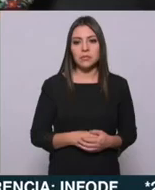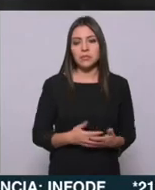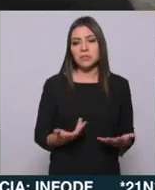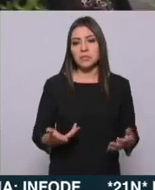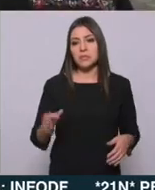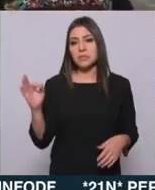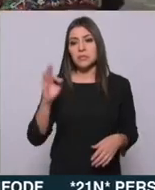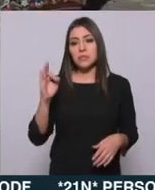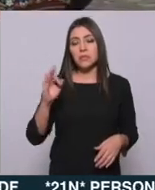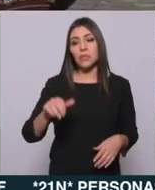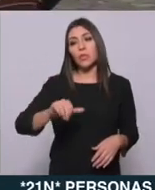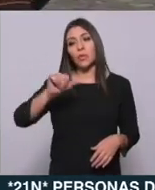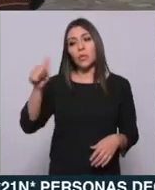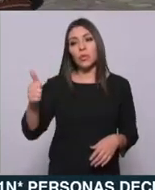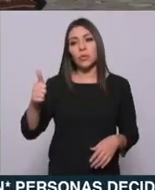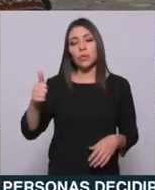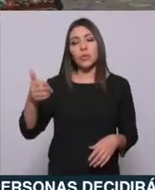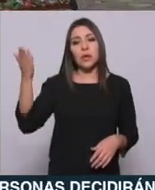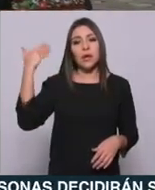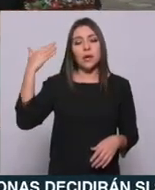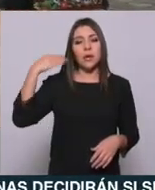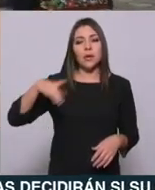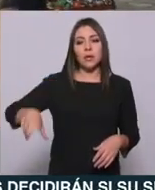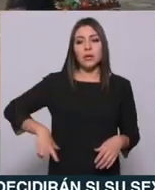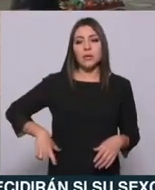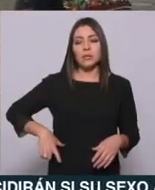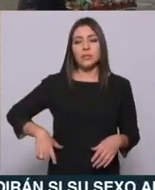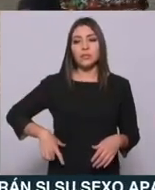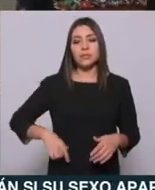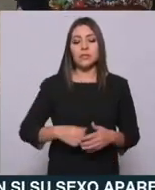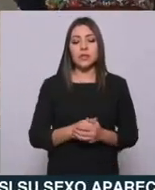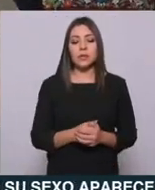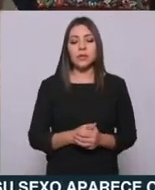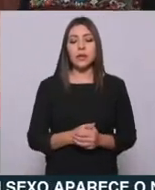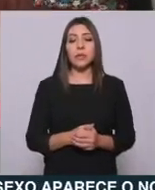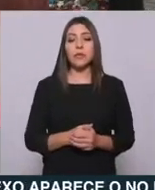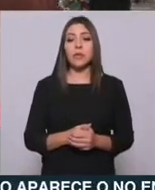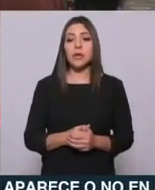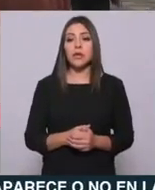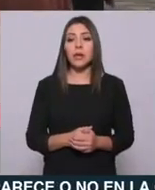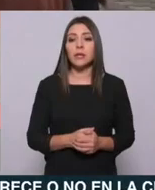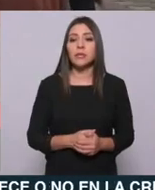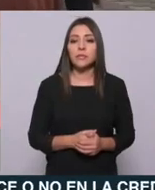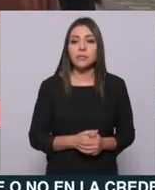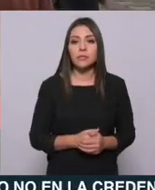Posiblemente en otras administraciones, lo que se ha hecho es nada más